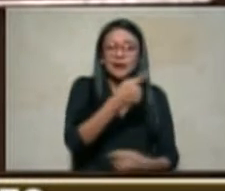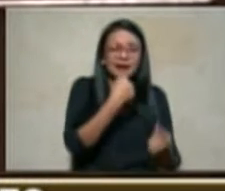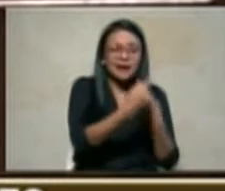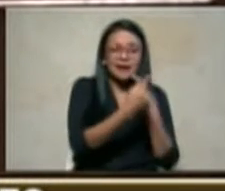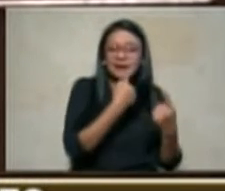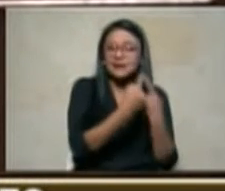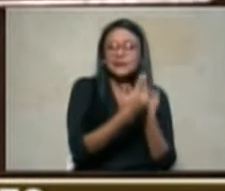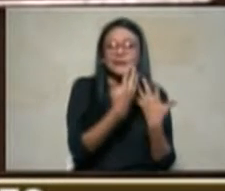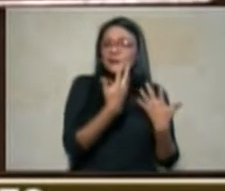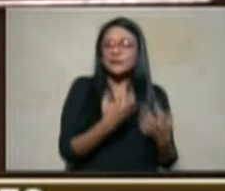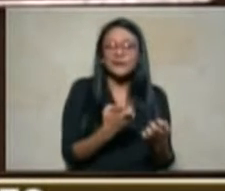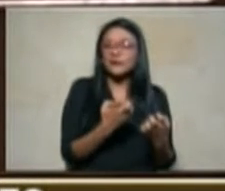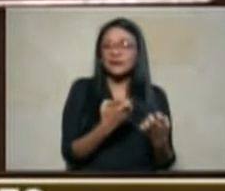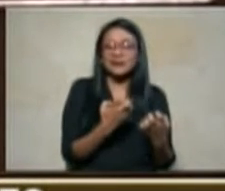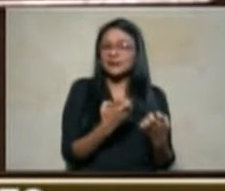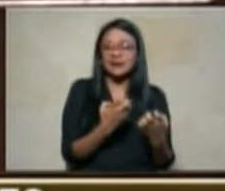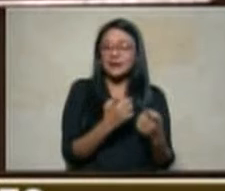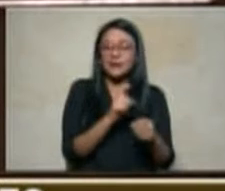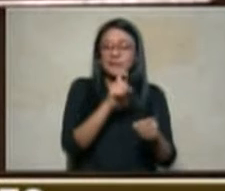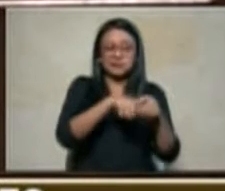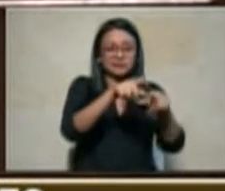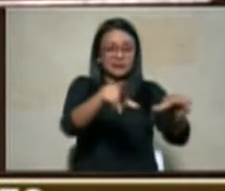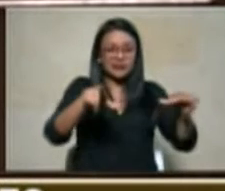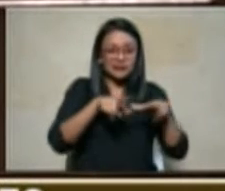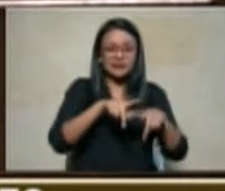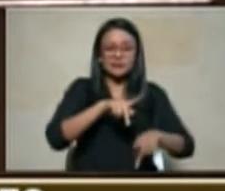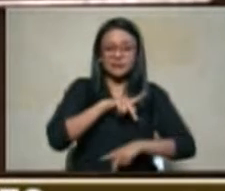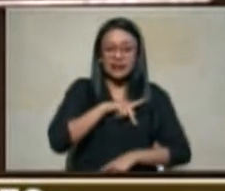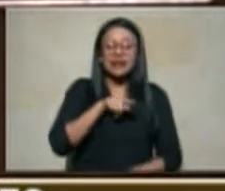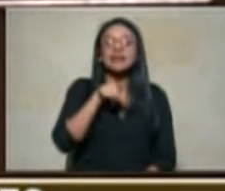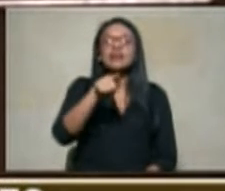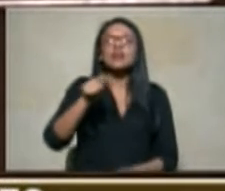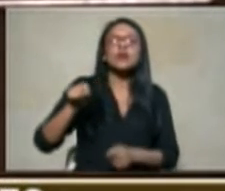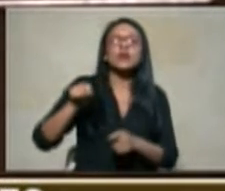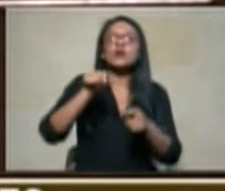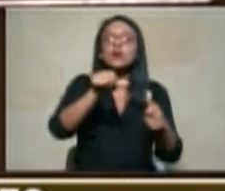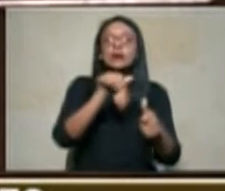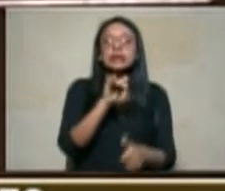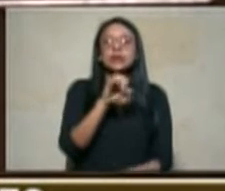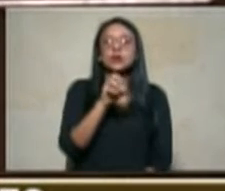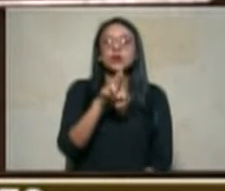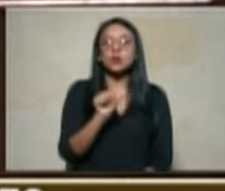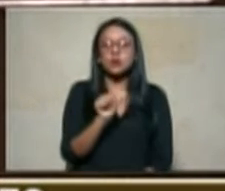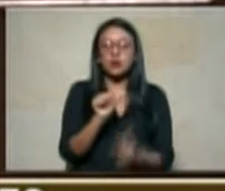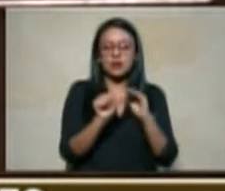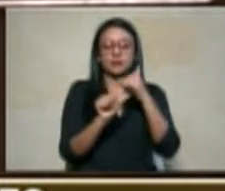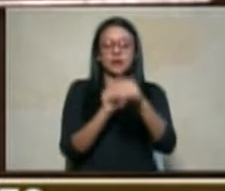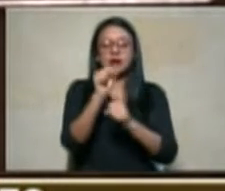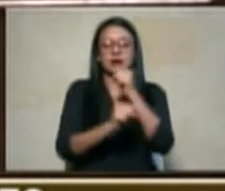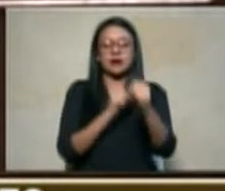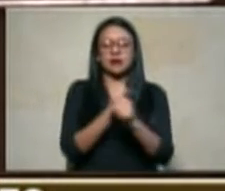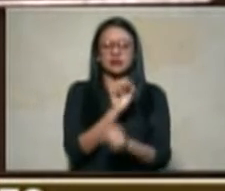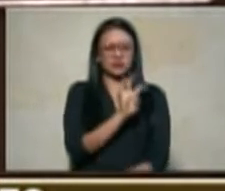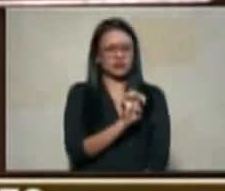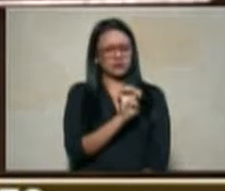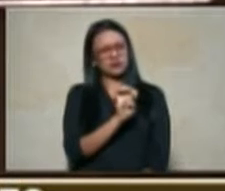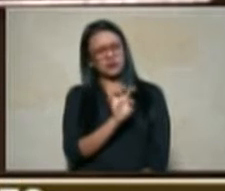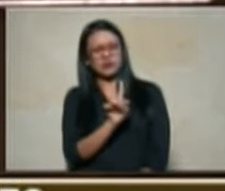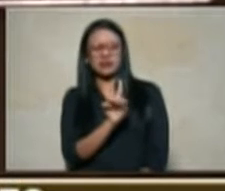le quisieron inscribir el predio, siendo que fue comprado por el INCORA después del año 91, creo que fue como en